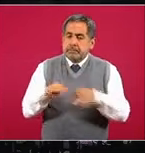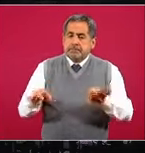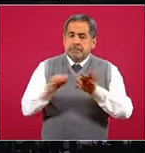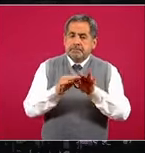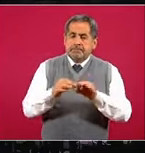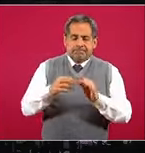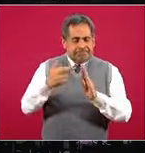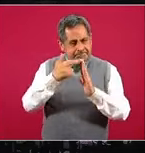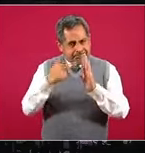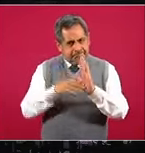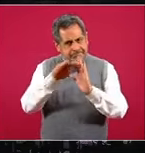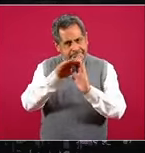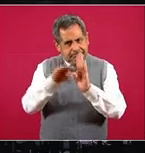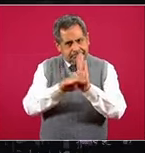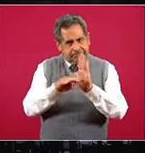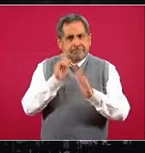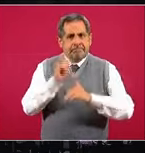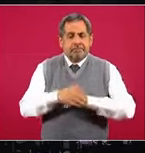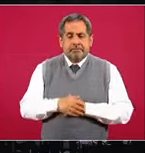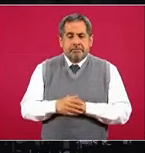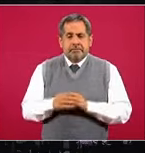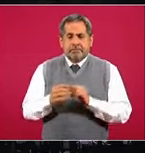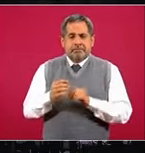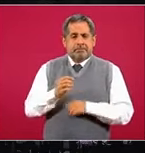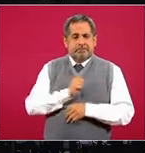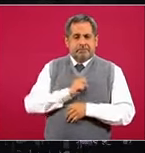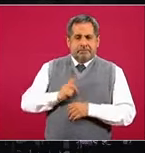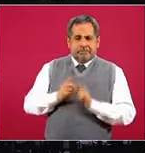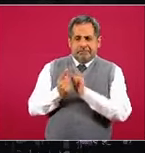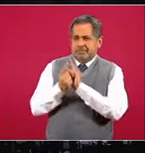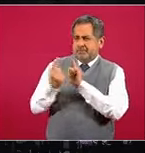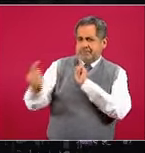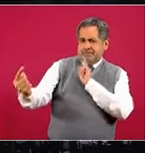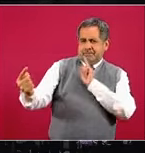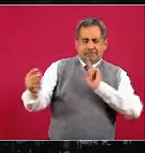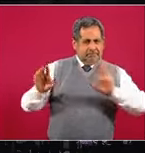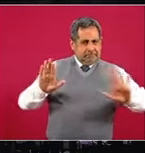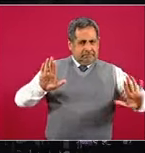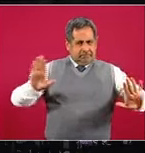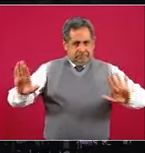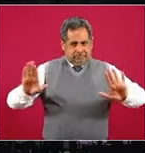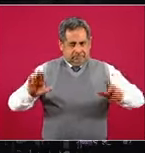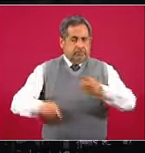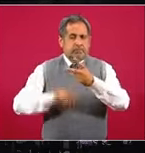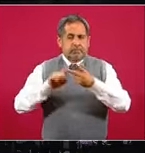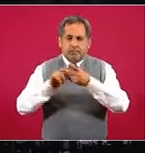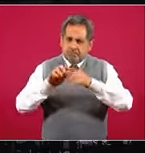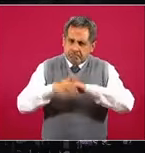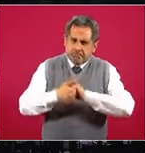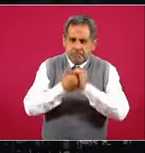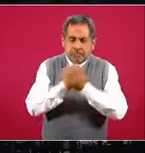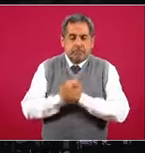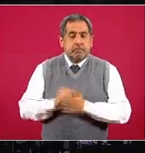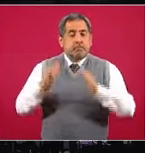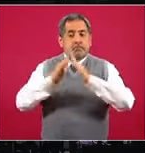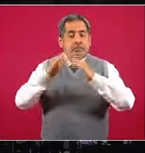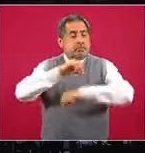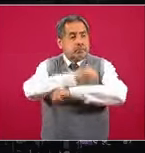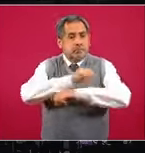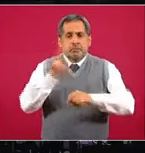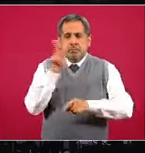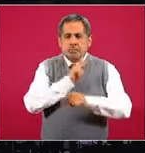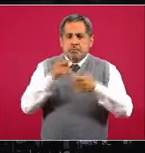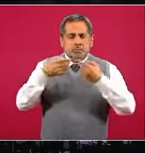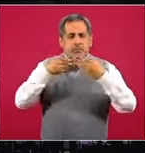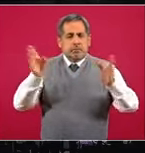medidas básicas de prevención. Mantén la sana distancia, lava tus manos frecuentemente, ventila tu casa y lugar de trabajo,